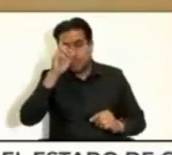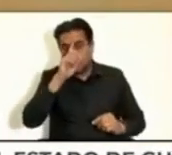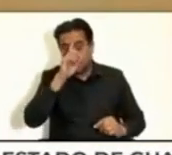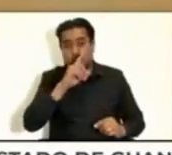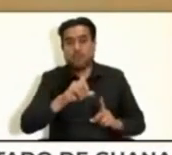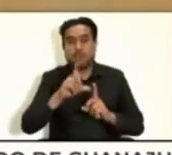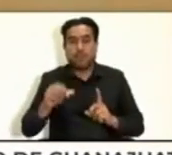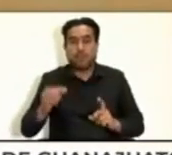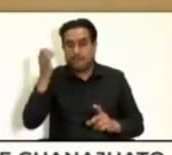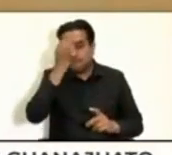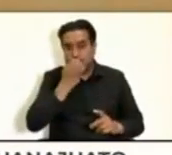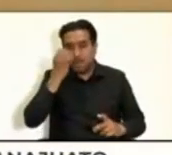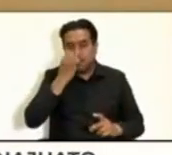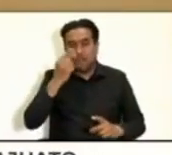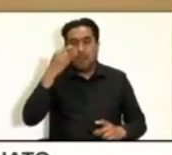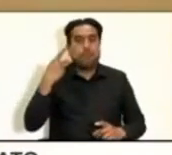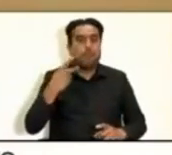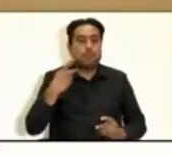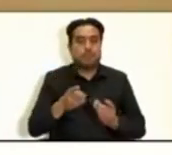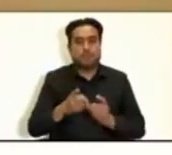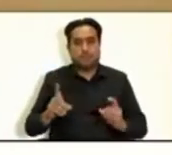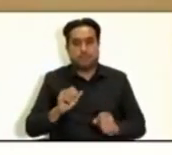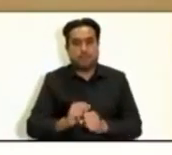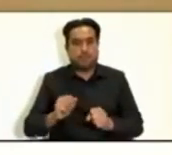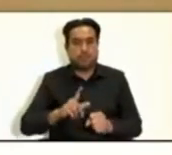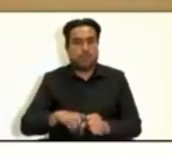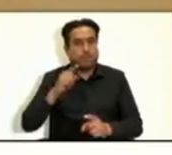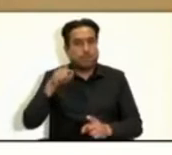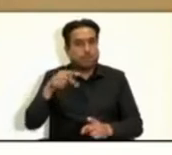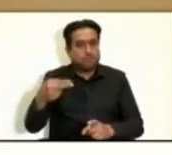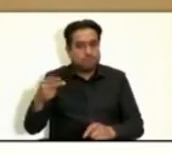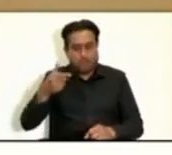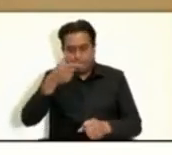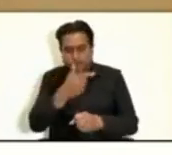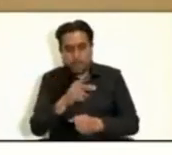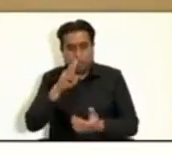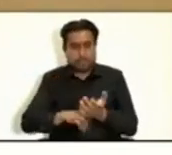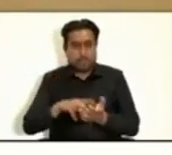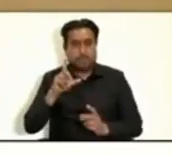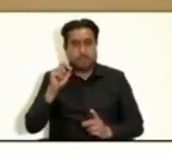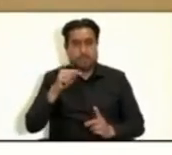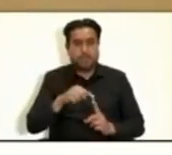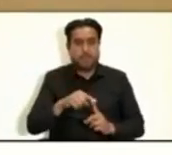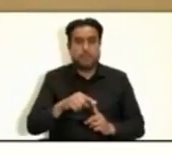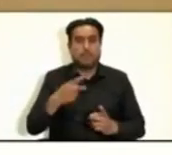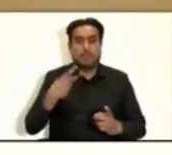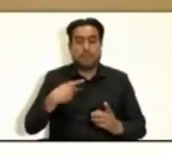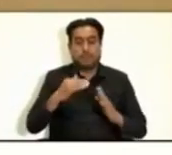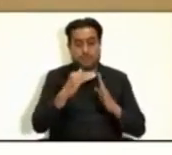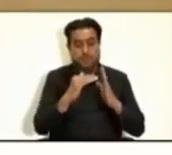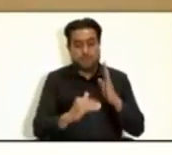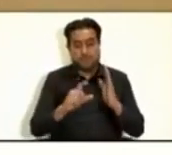de la política de desarrollo social encontró que en 2020 el rezago educativo era de